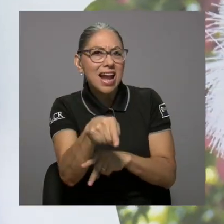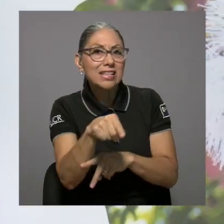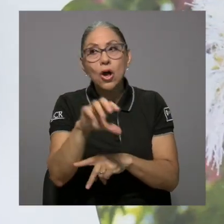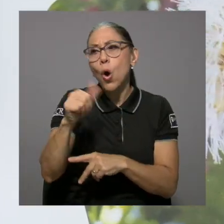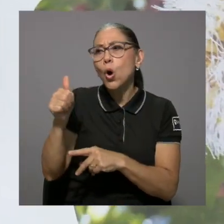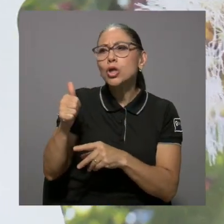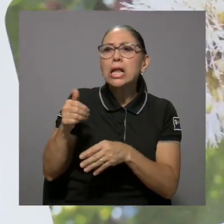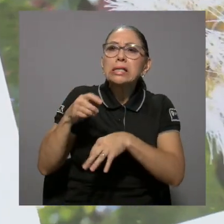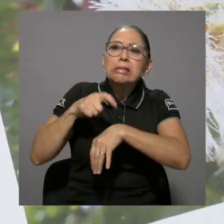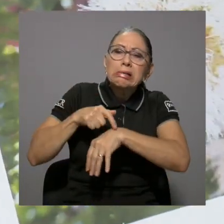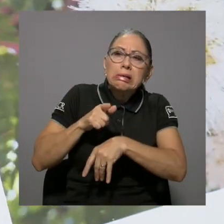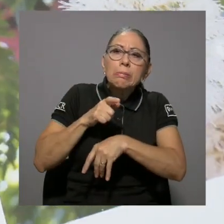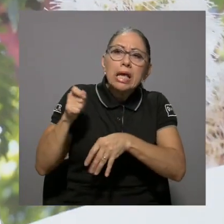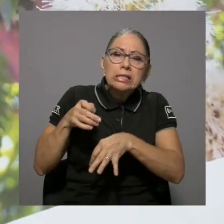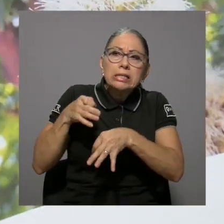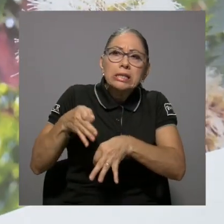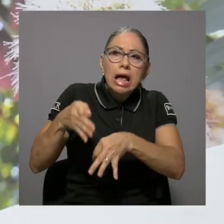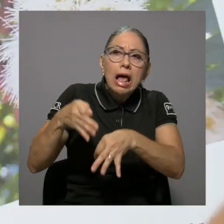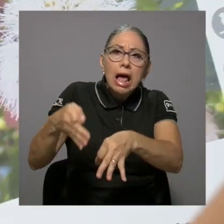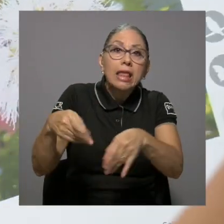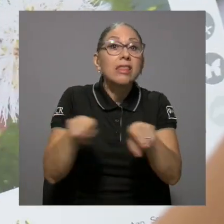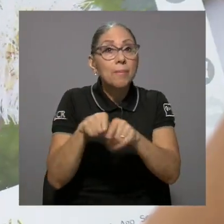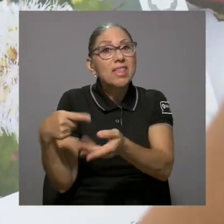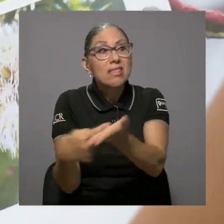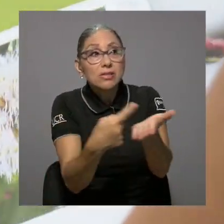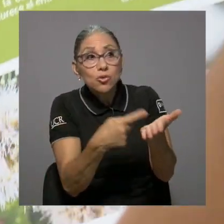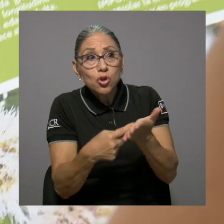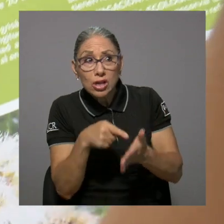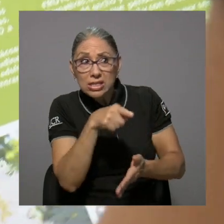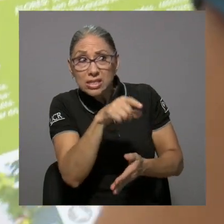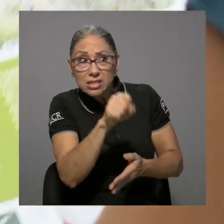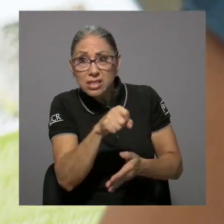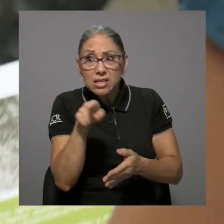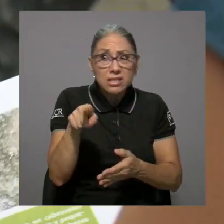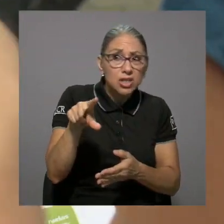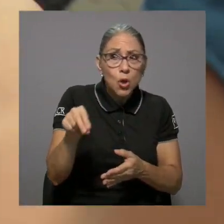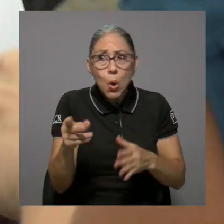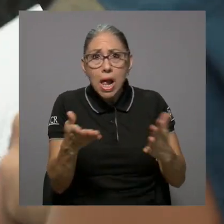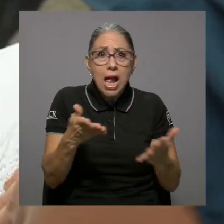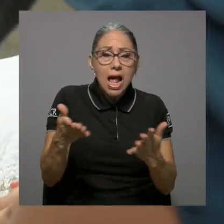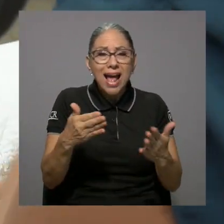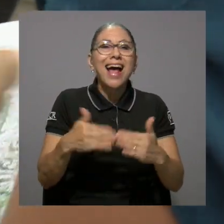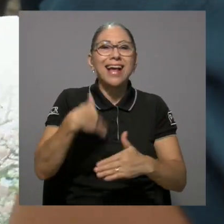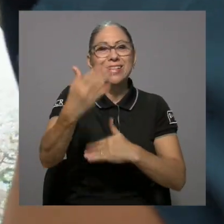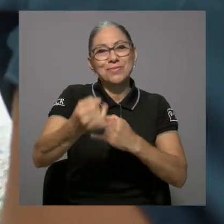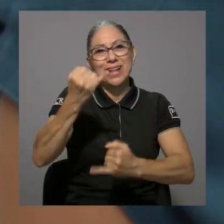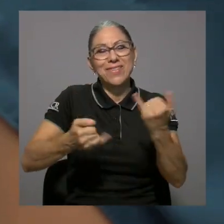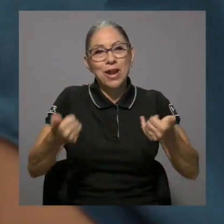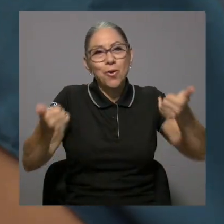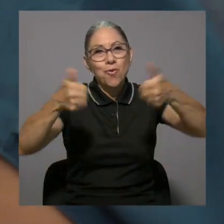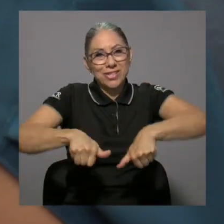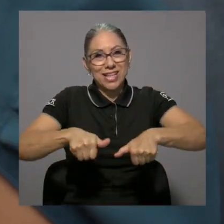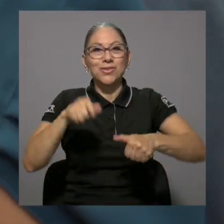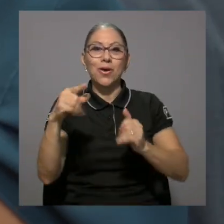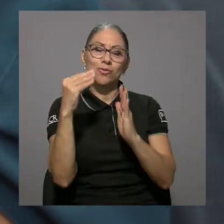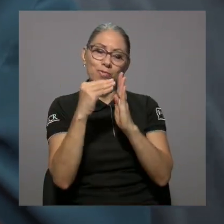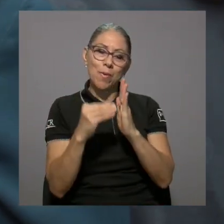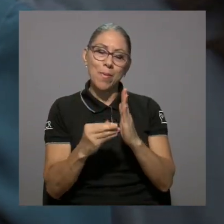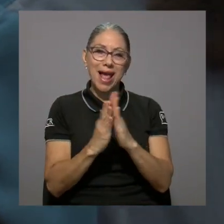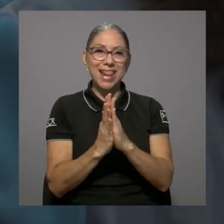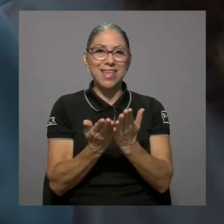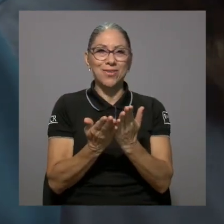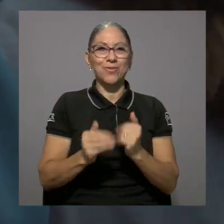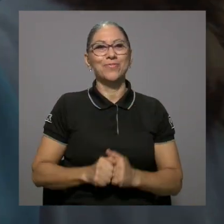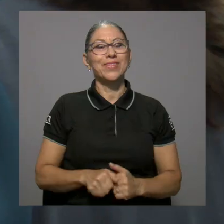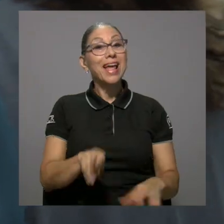también discusiones entre botánicos si era esta o la otra. Y bueno, al final pues se llegó a un consenso y es lo que tenemos en el libro.